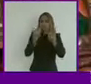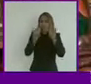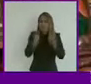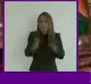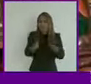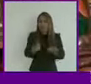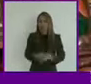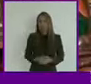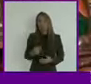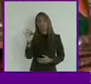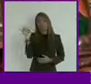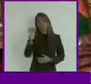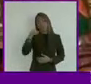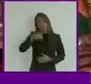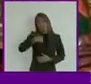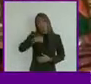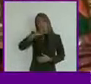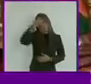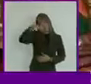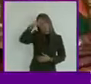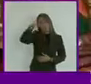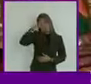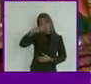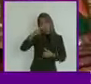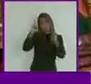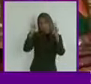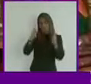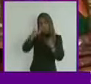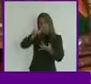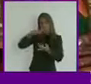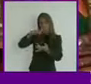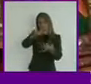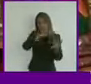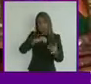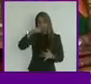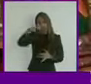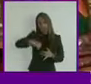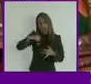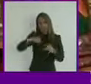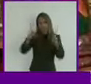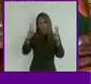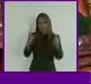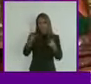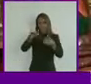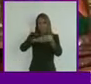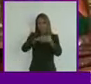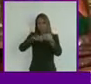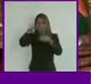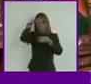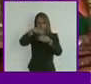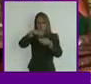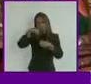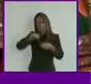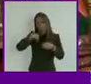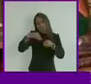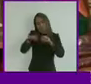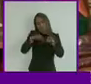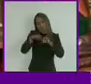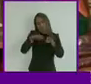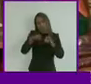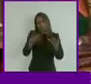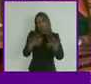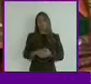poco experta, ¿no? En el tema de uso de redes, sobre todo en propaganda político-electoral, atendiendo que trabajo en un tribunal electoral, es